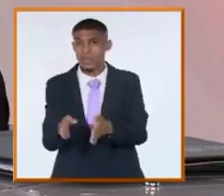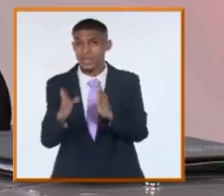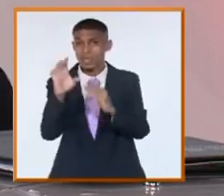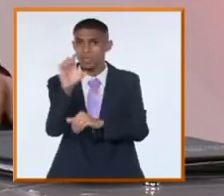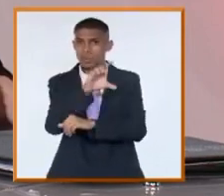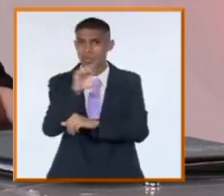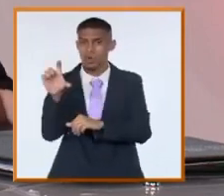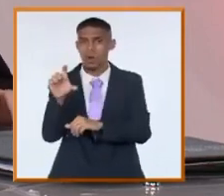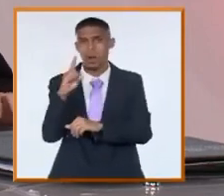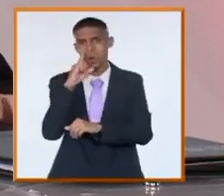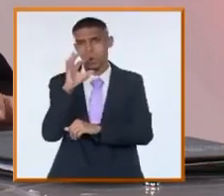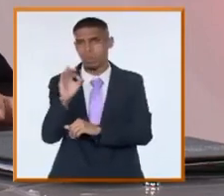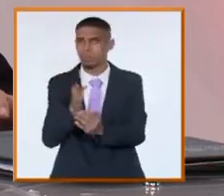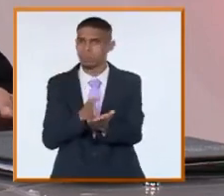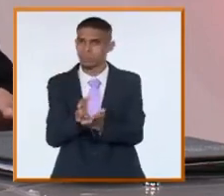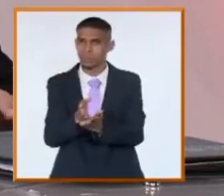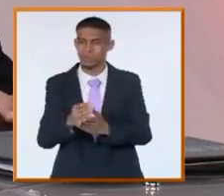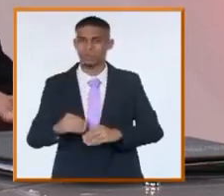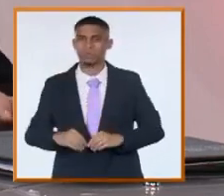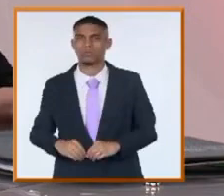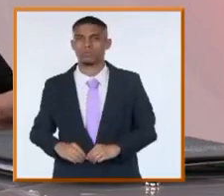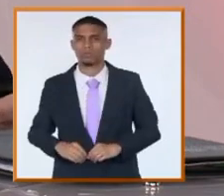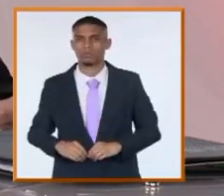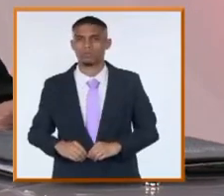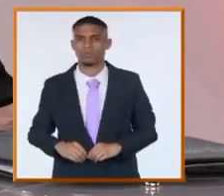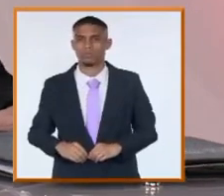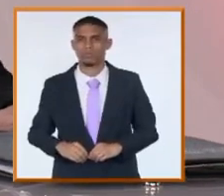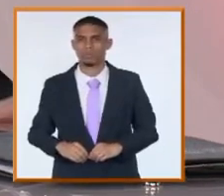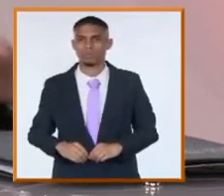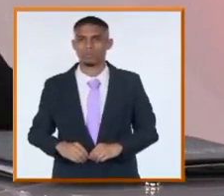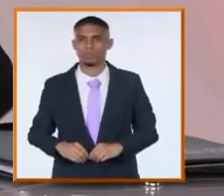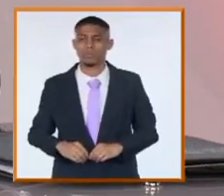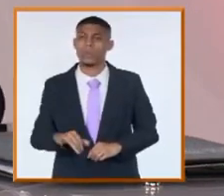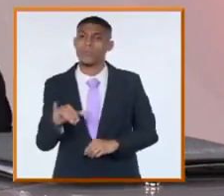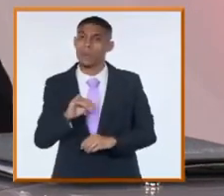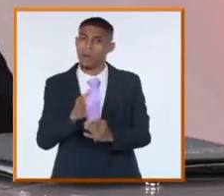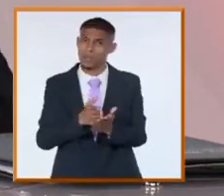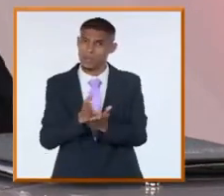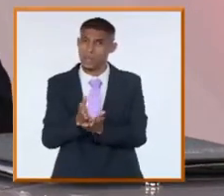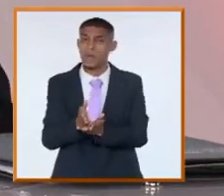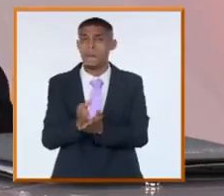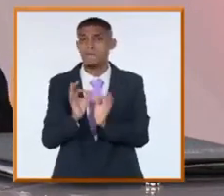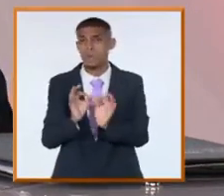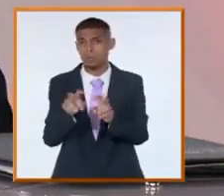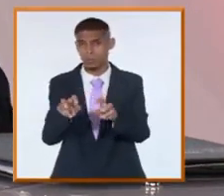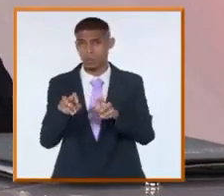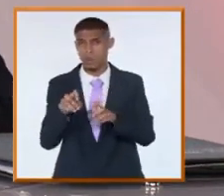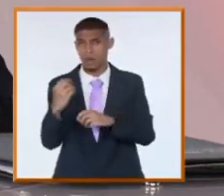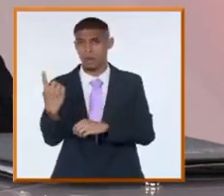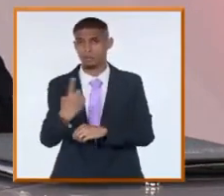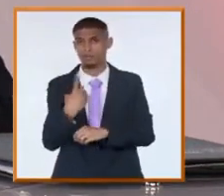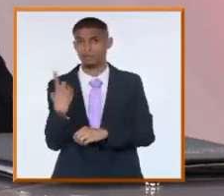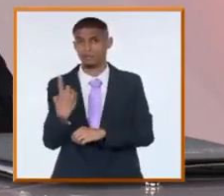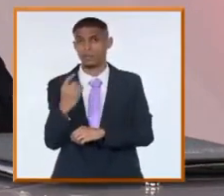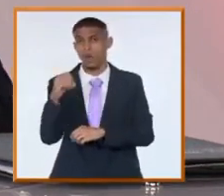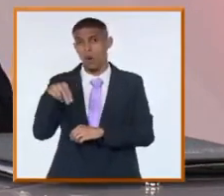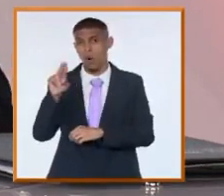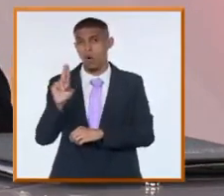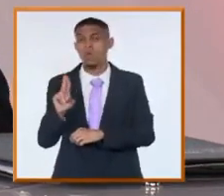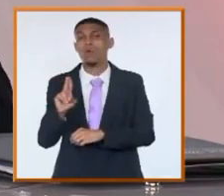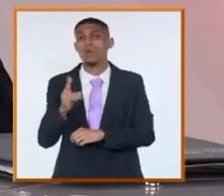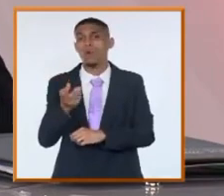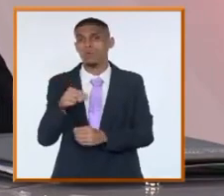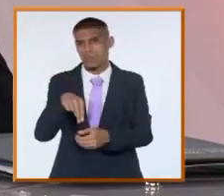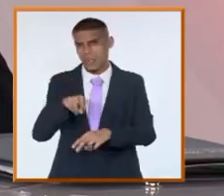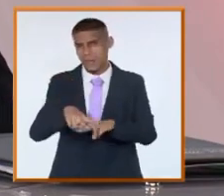sostuvo Gutiérrez que también pues daba continuidad un poco en esta asamblea general a sus pronunciamientos acá en